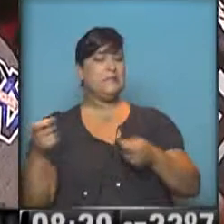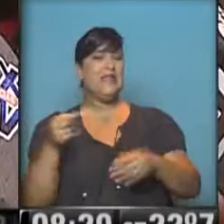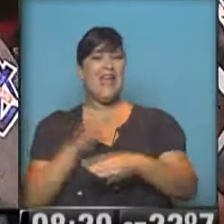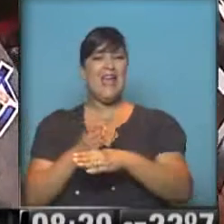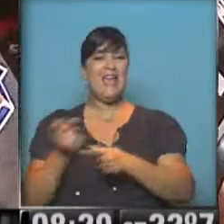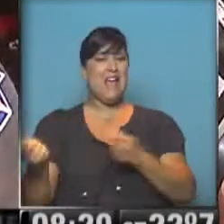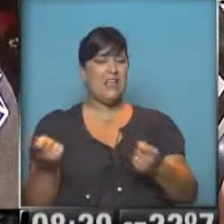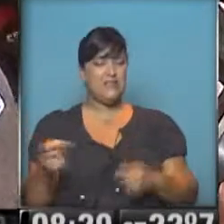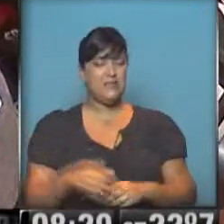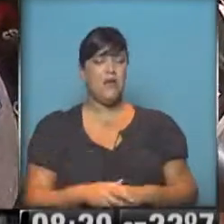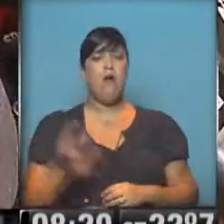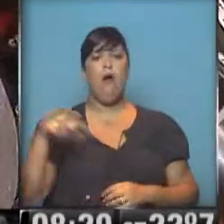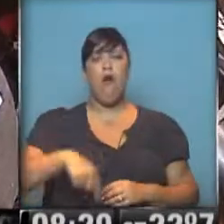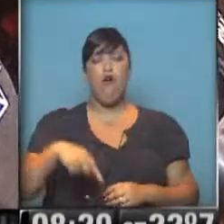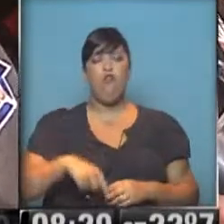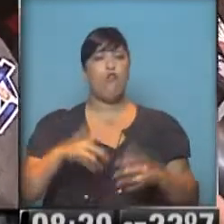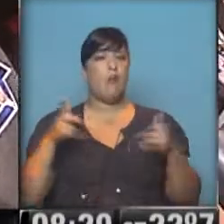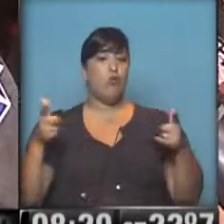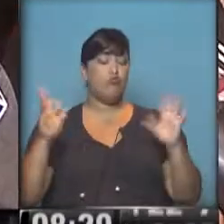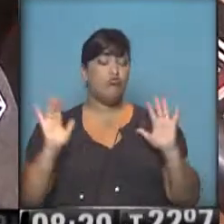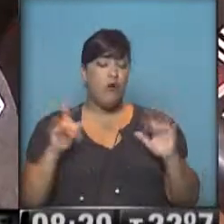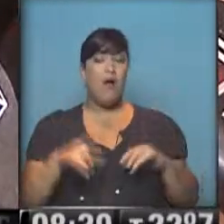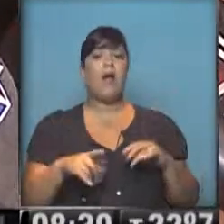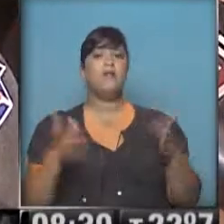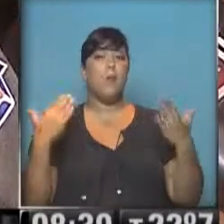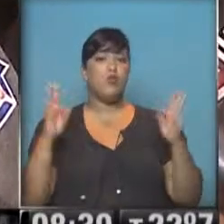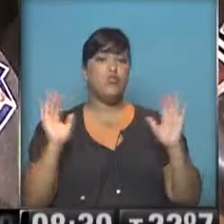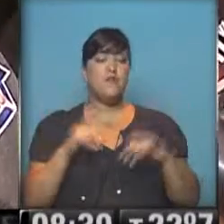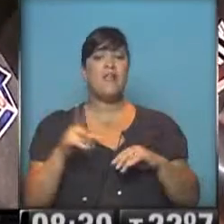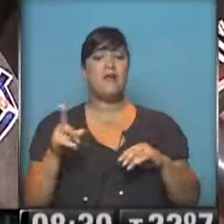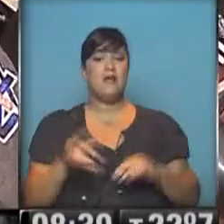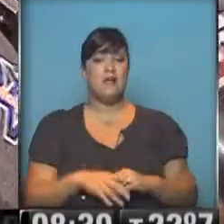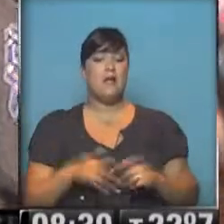así que nada, ahora por suerte tuve la posibilidad de dar dos pases de gol en el partido.